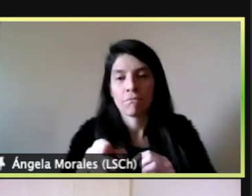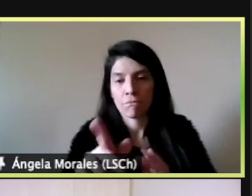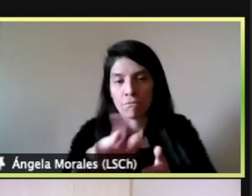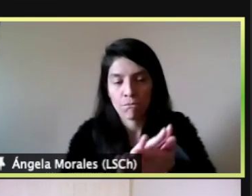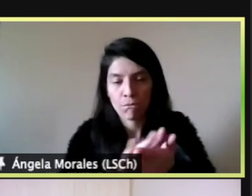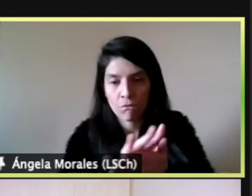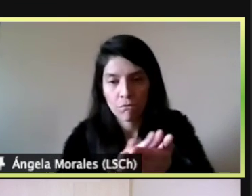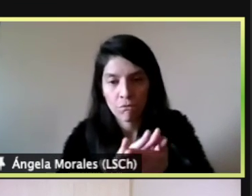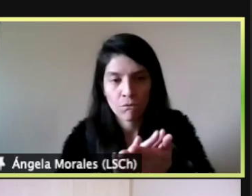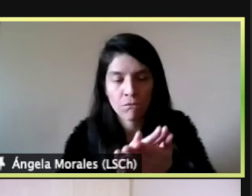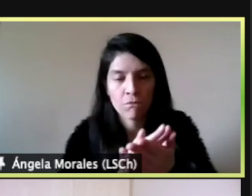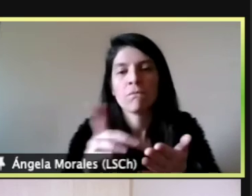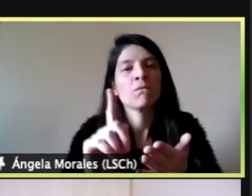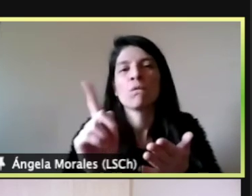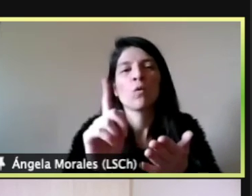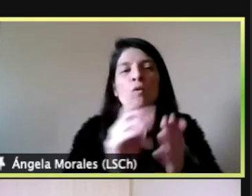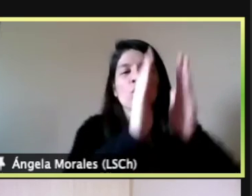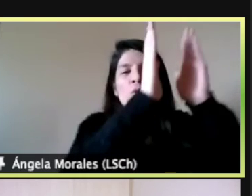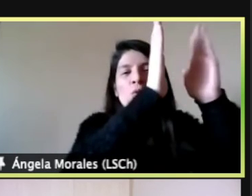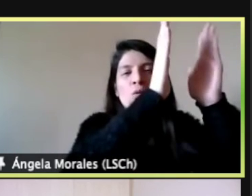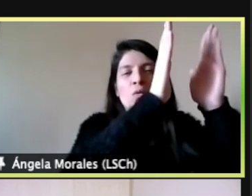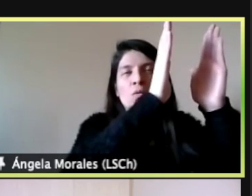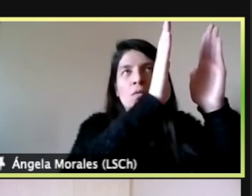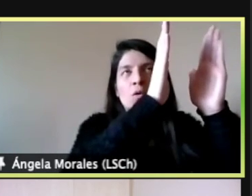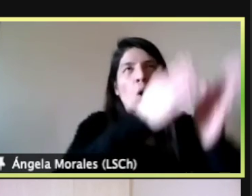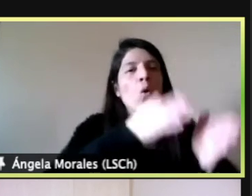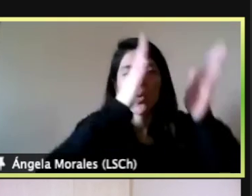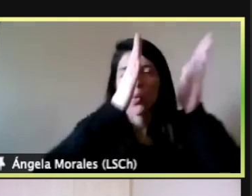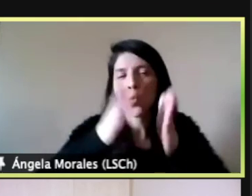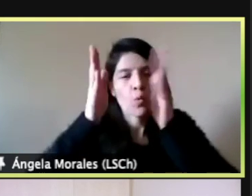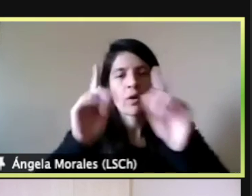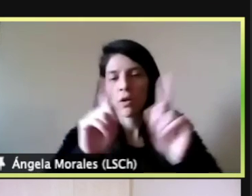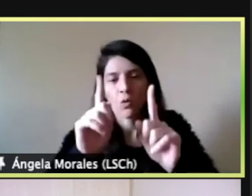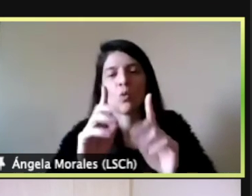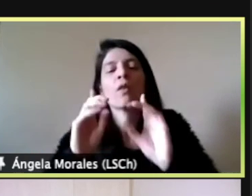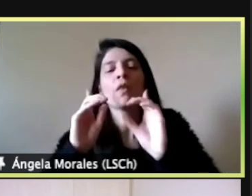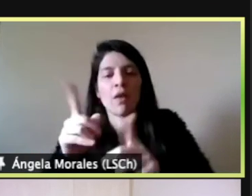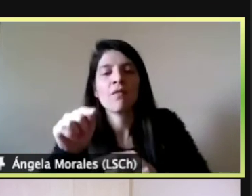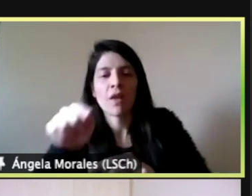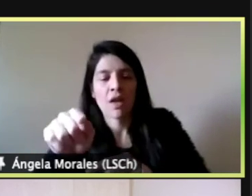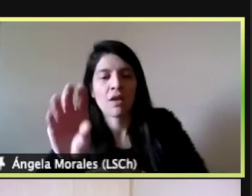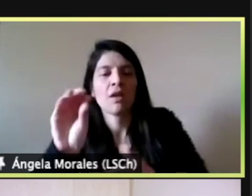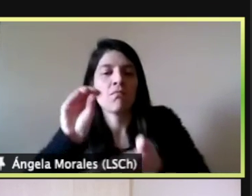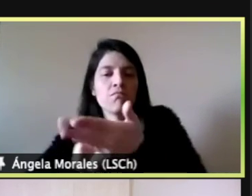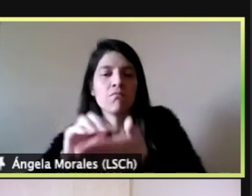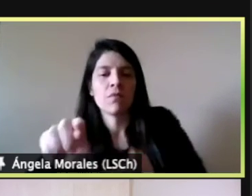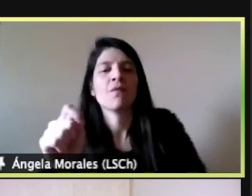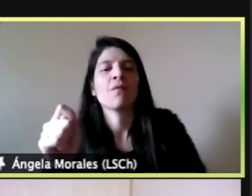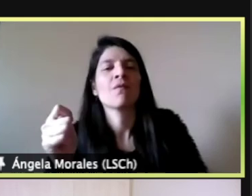sirve. Tiene que ser acá en homicidios. Perdón, en valores. Voy a dejar acá